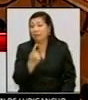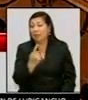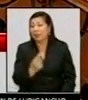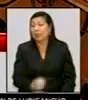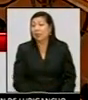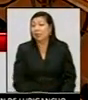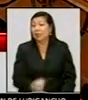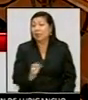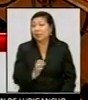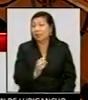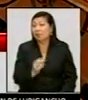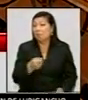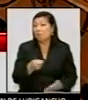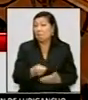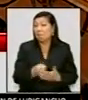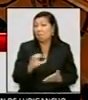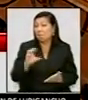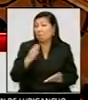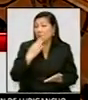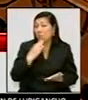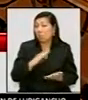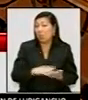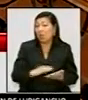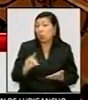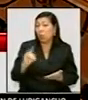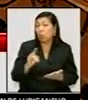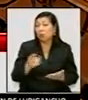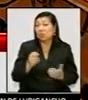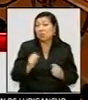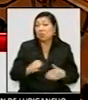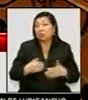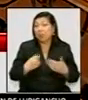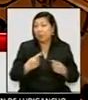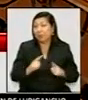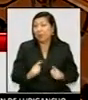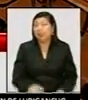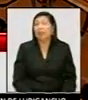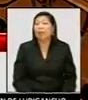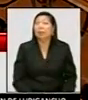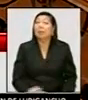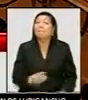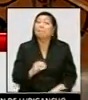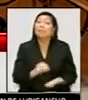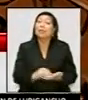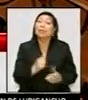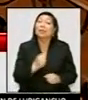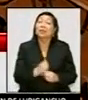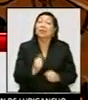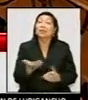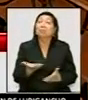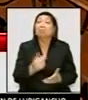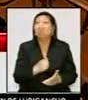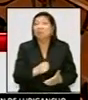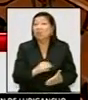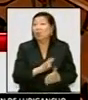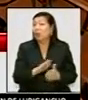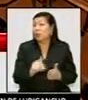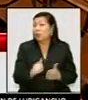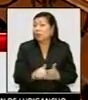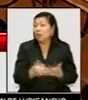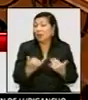especular si se da un buen o mal uso de los recursos y si le puede permitir generarse un empleo, es ocioso. En todo